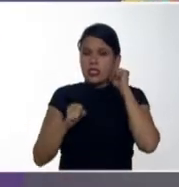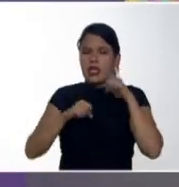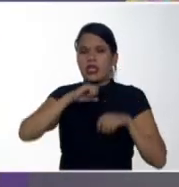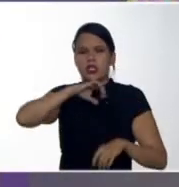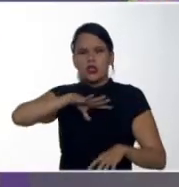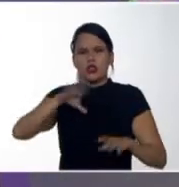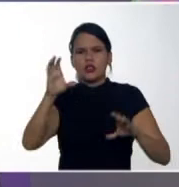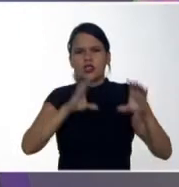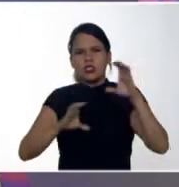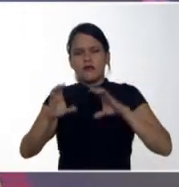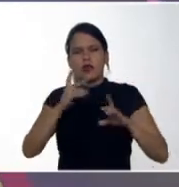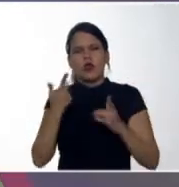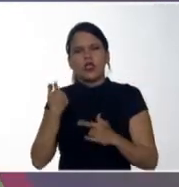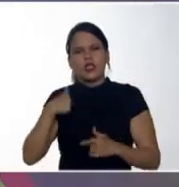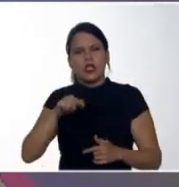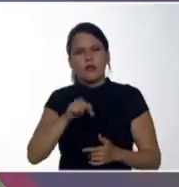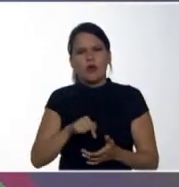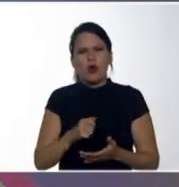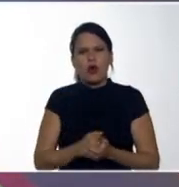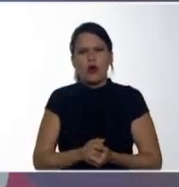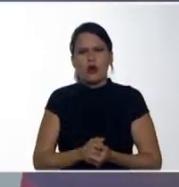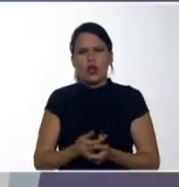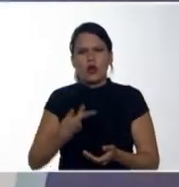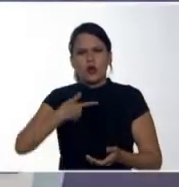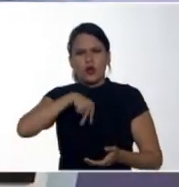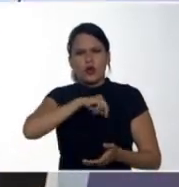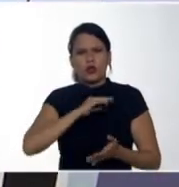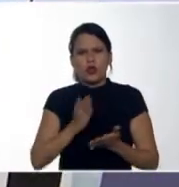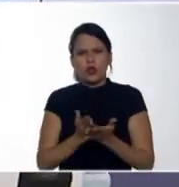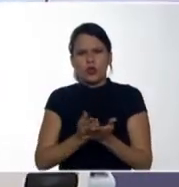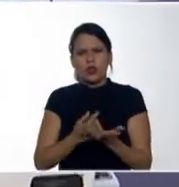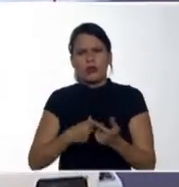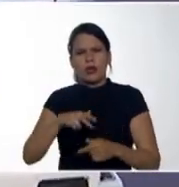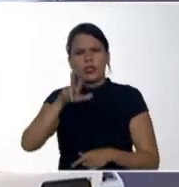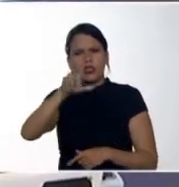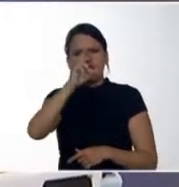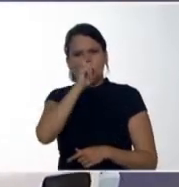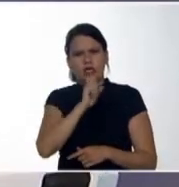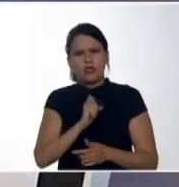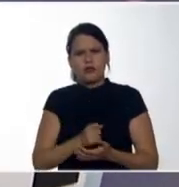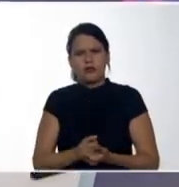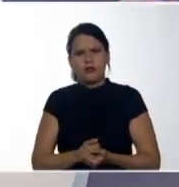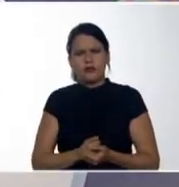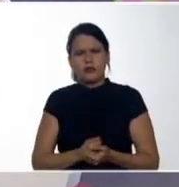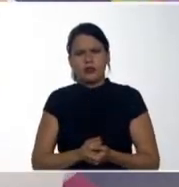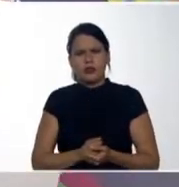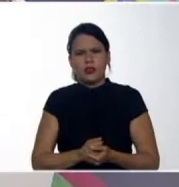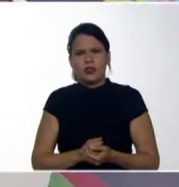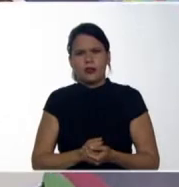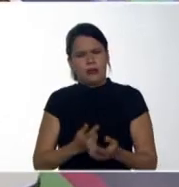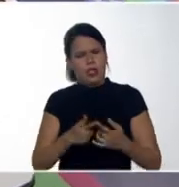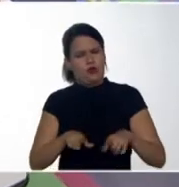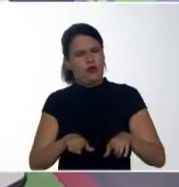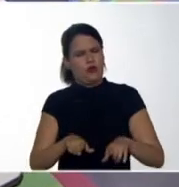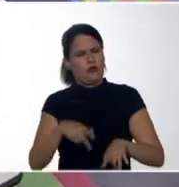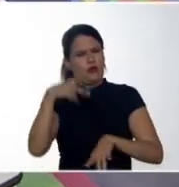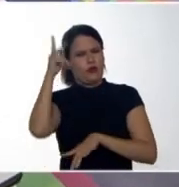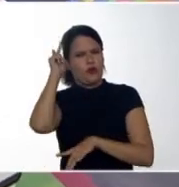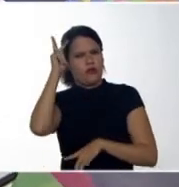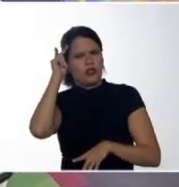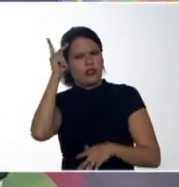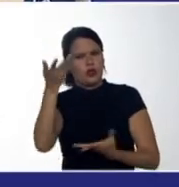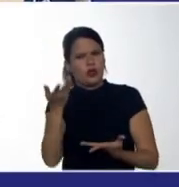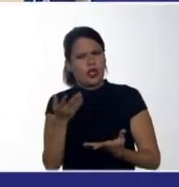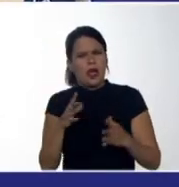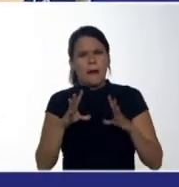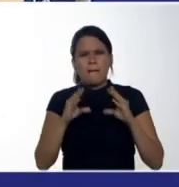Así es. Tenemos entonces ahora con nuestros estudiantes para tercer año. Pero, profesora, va a hablar de